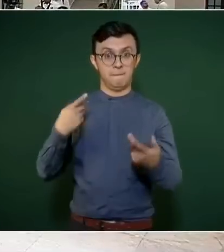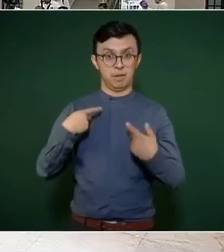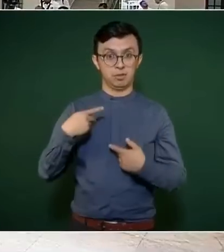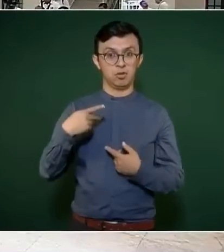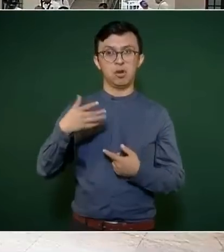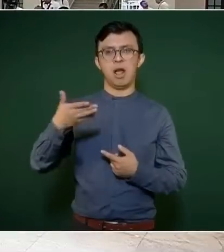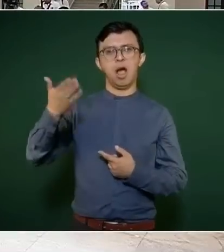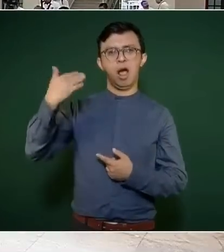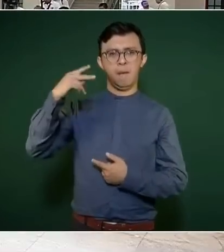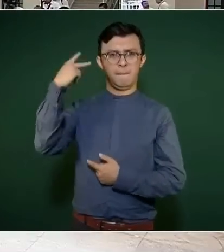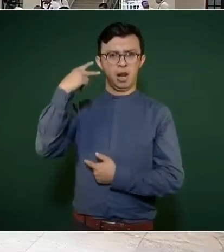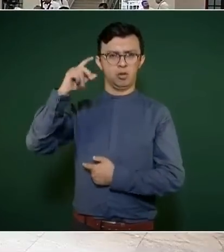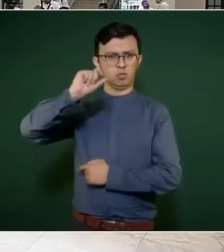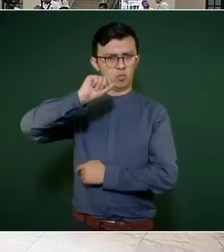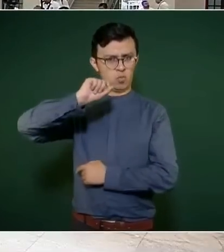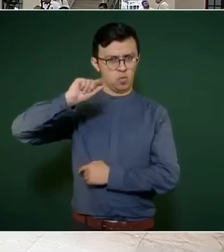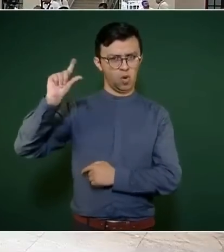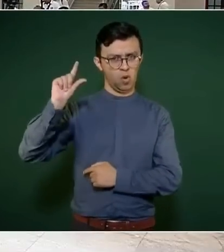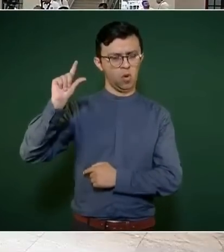veracruzano ilustre,